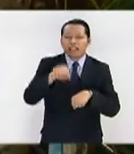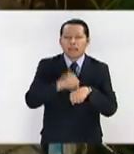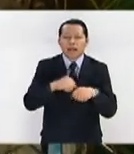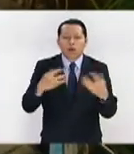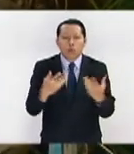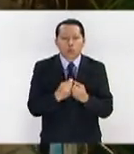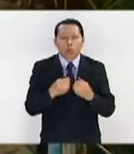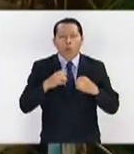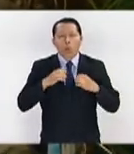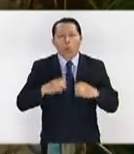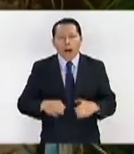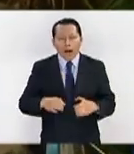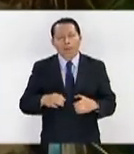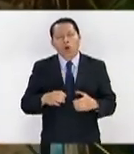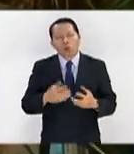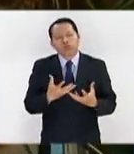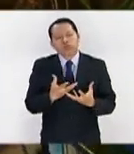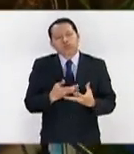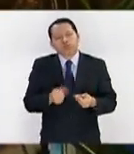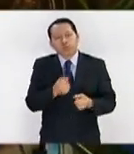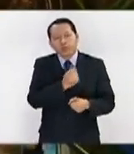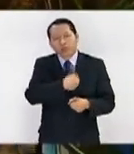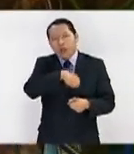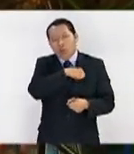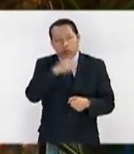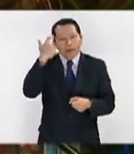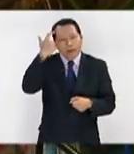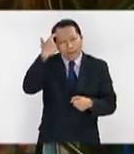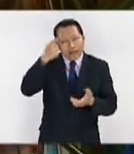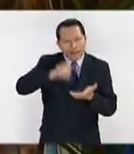sanar el cuerpo, mente y espíritu.